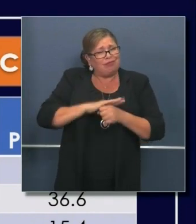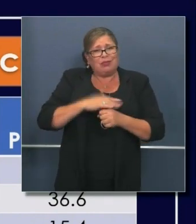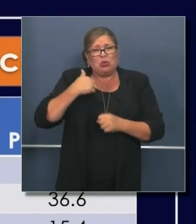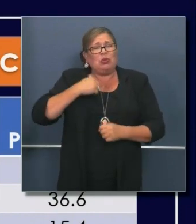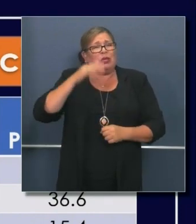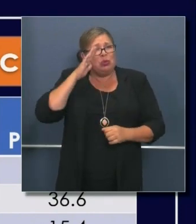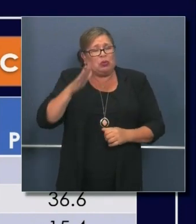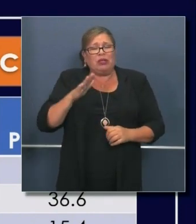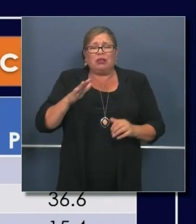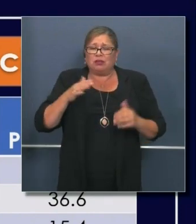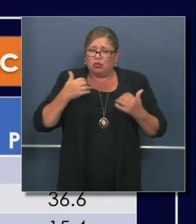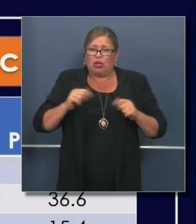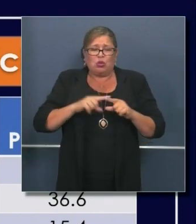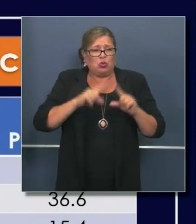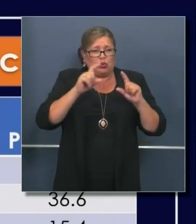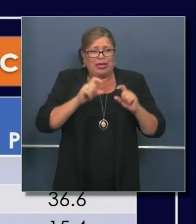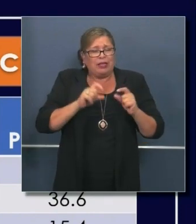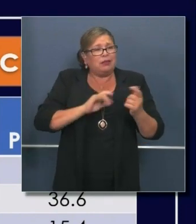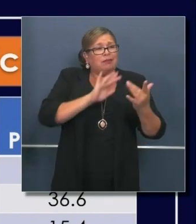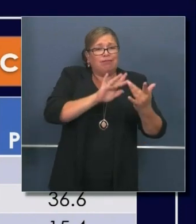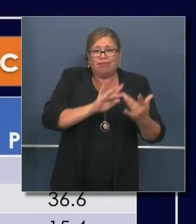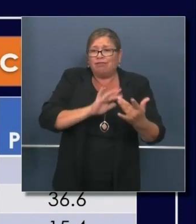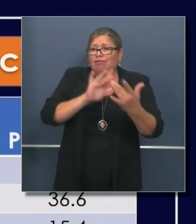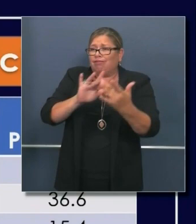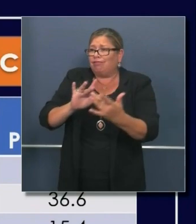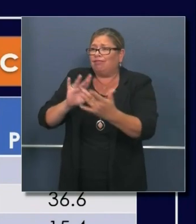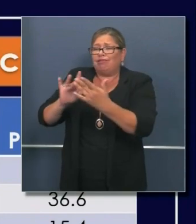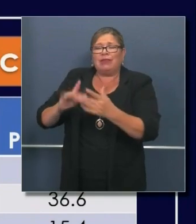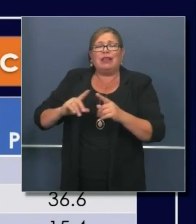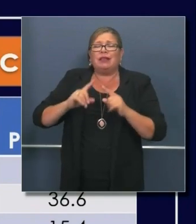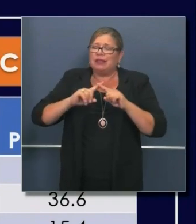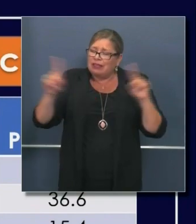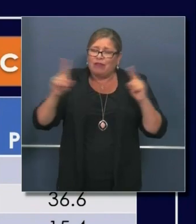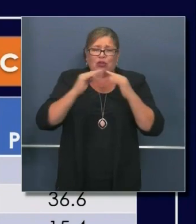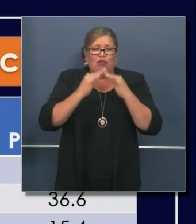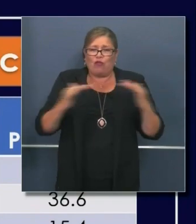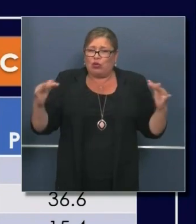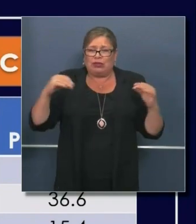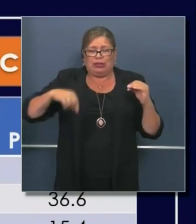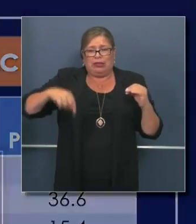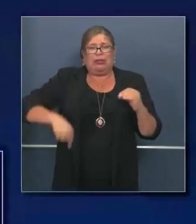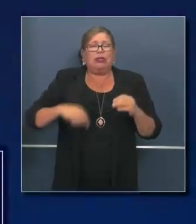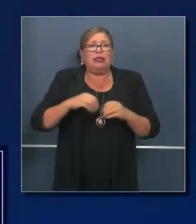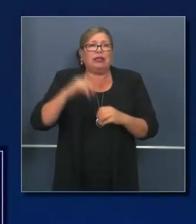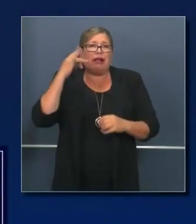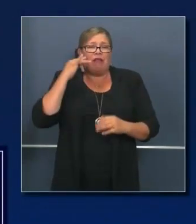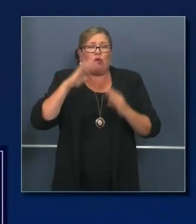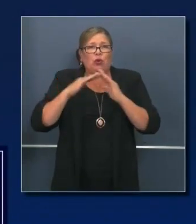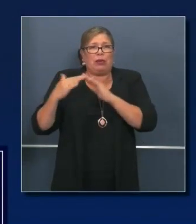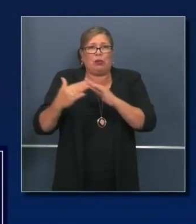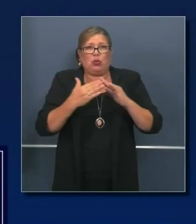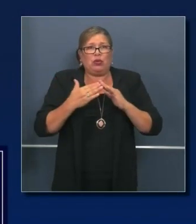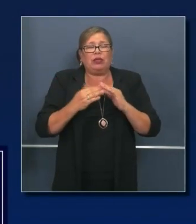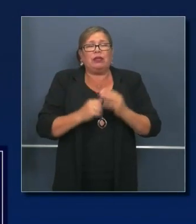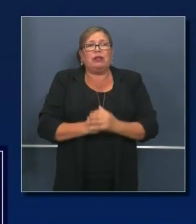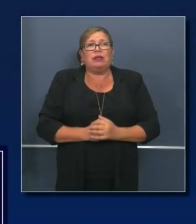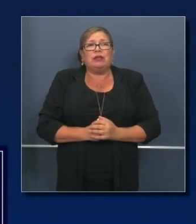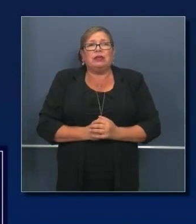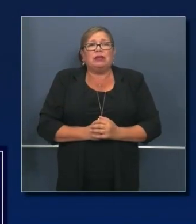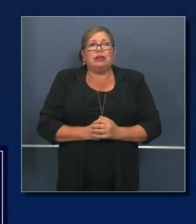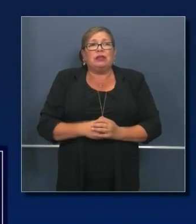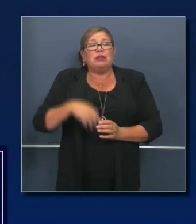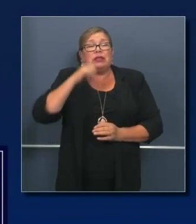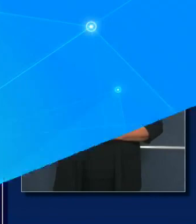California, informando que la comunidad hispana cuenta con la mayoría de casos, con 55% y 38% de